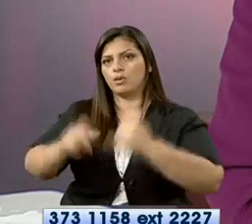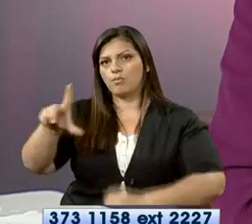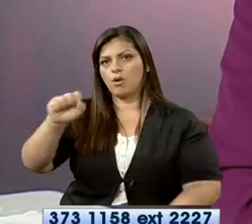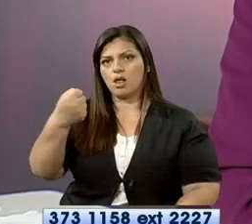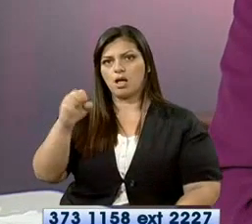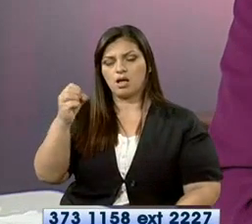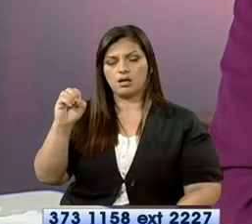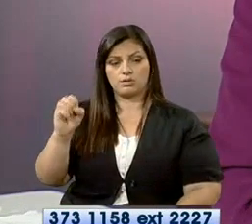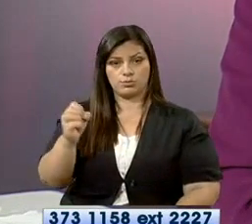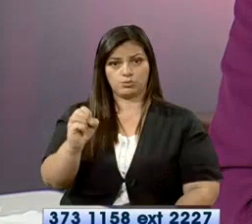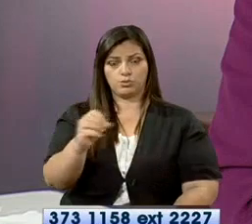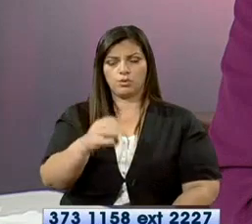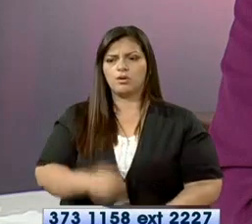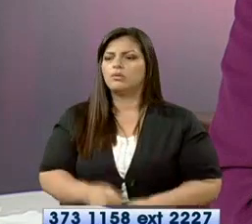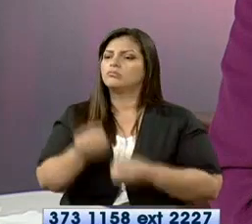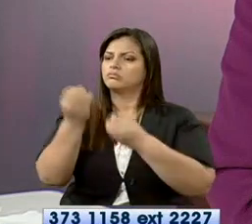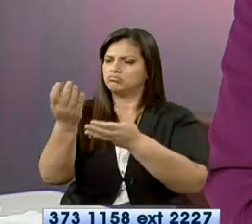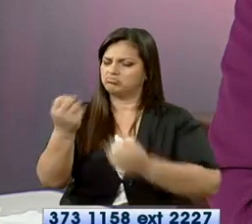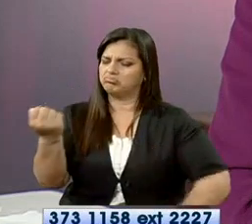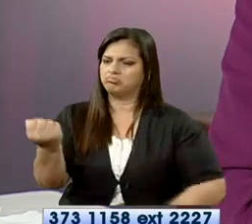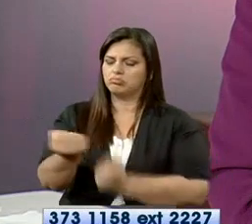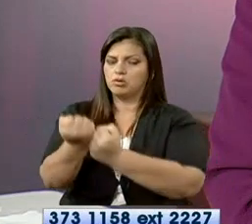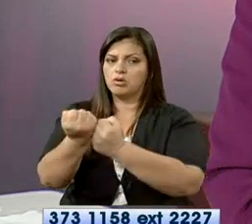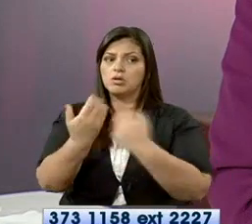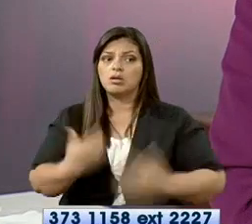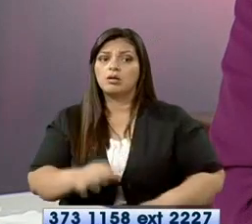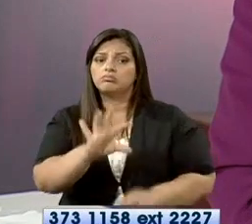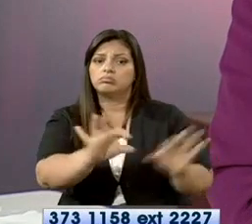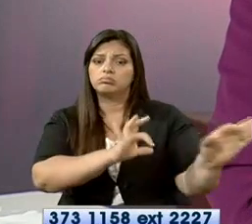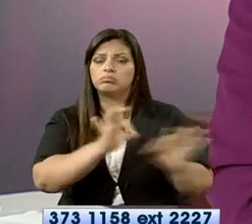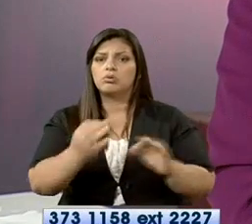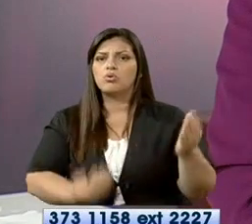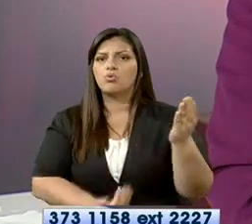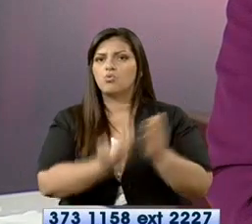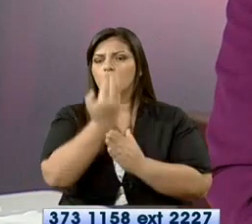y representantes de movimientos y organizaciones sociales.